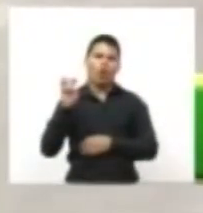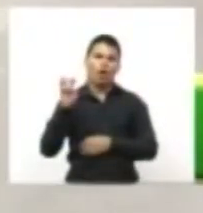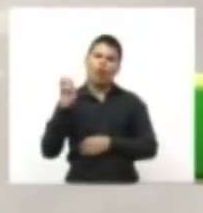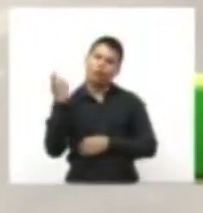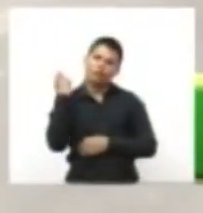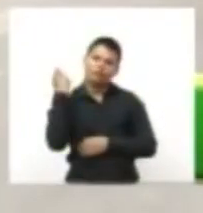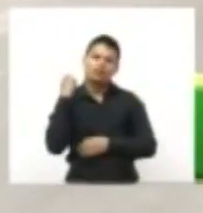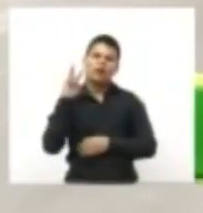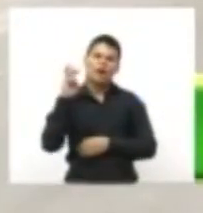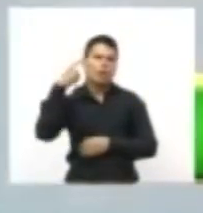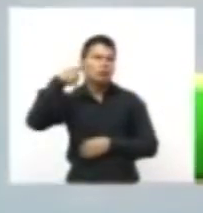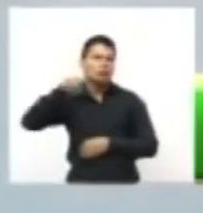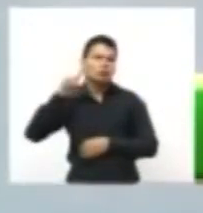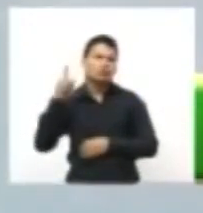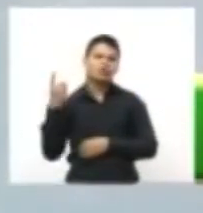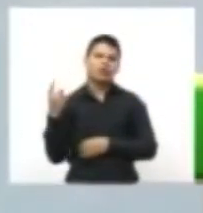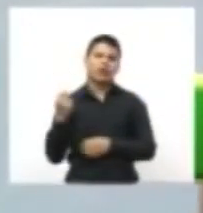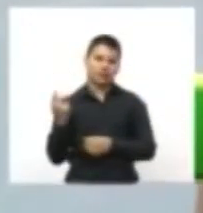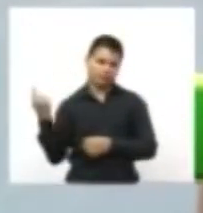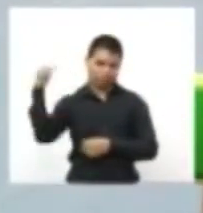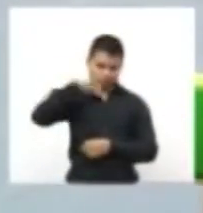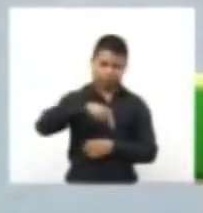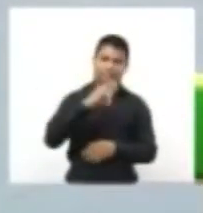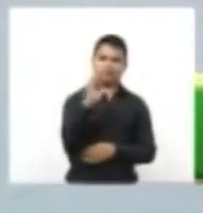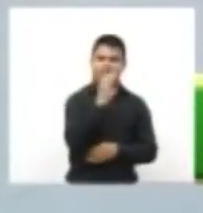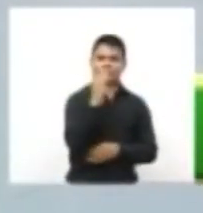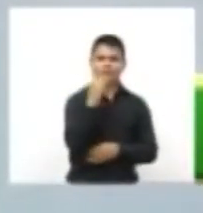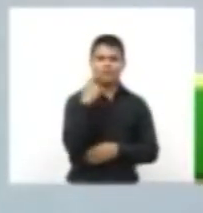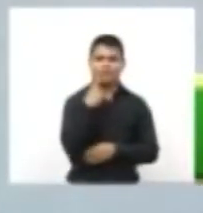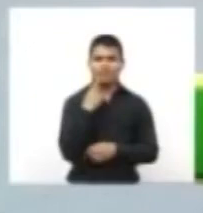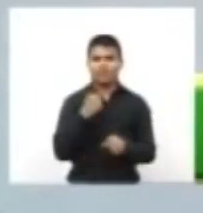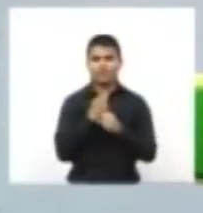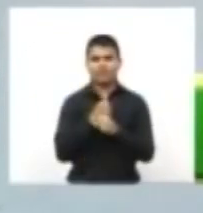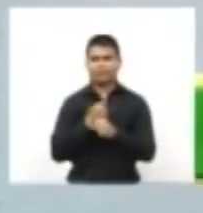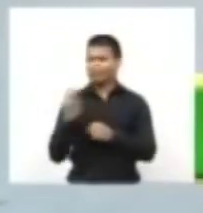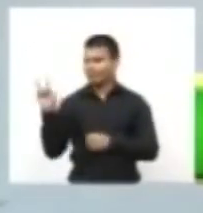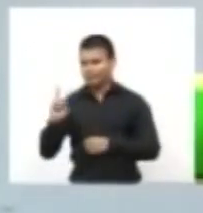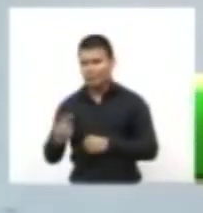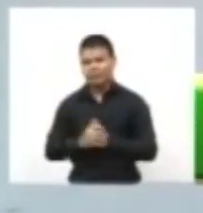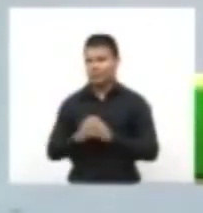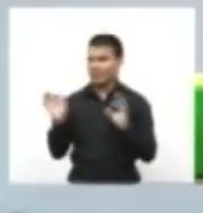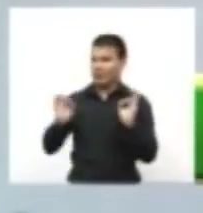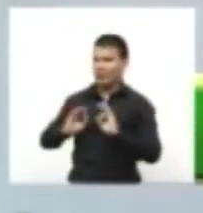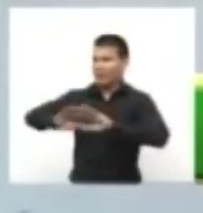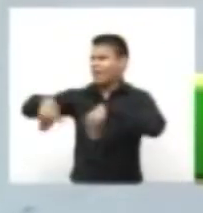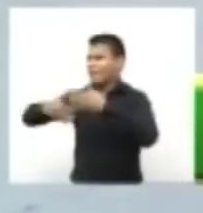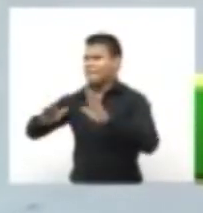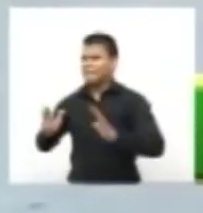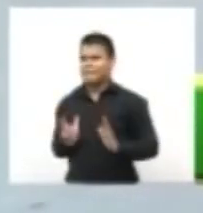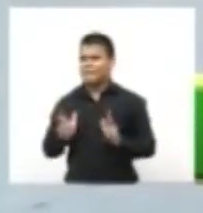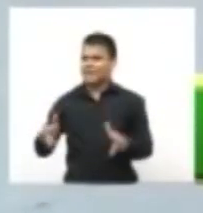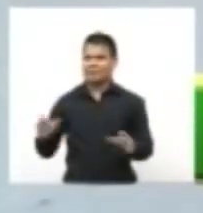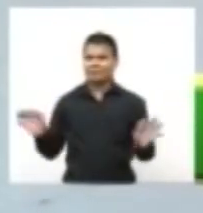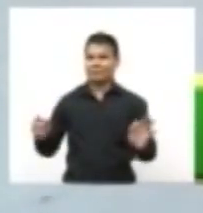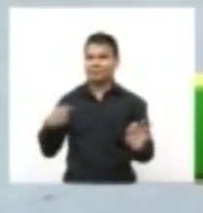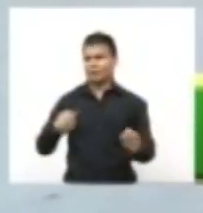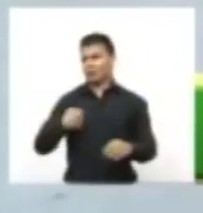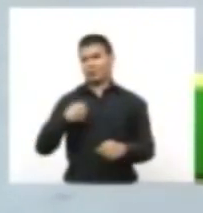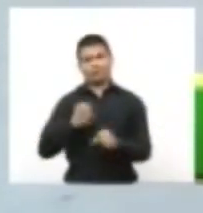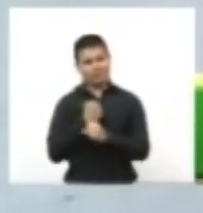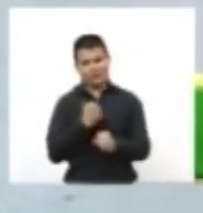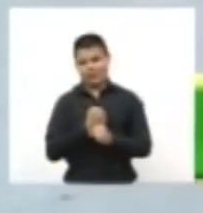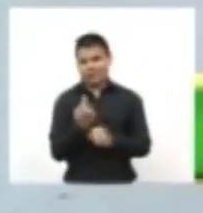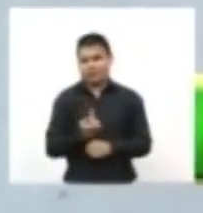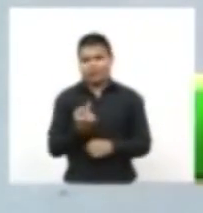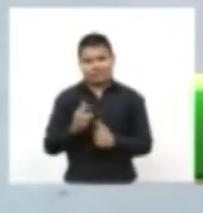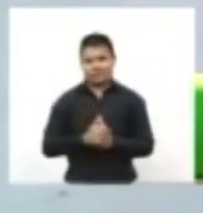sin contar con lo que pasaría. Él vino buscando trabajo porque él estaba varado en Venezuela, él no estaba haciendo nada en Venezuela. La que trabajaba era yo y él